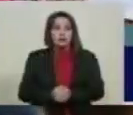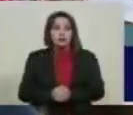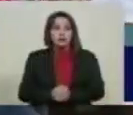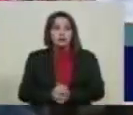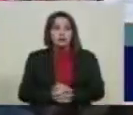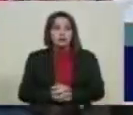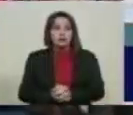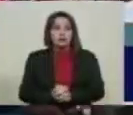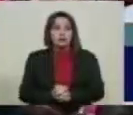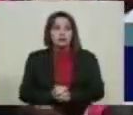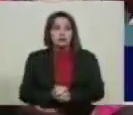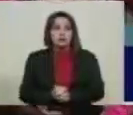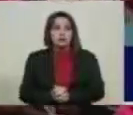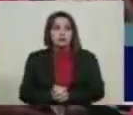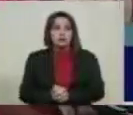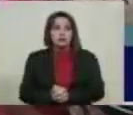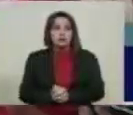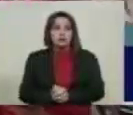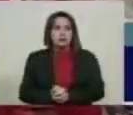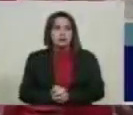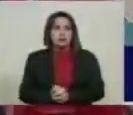¿A quién tenemos al frente entonces?